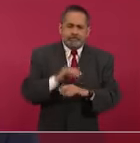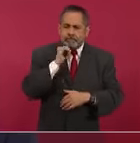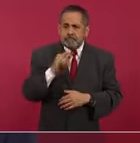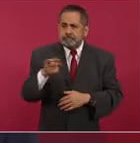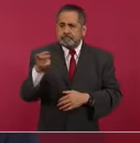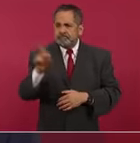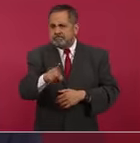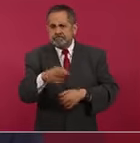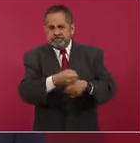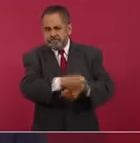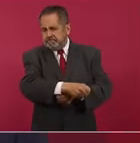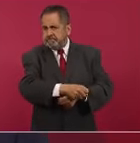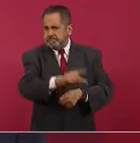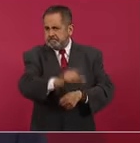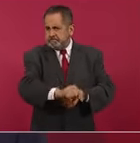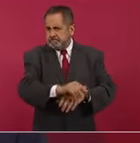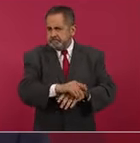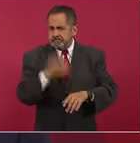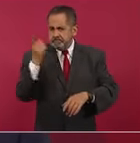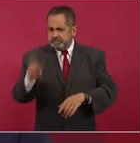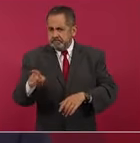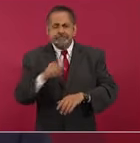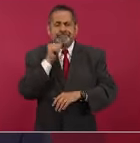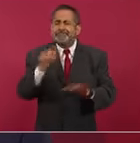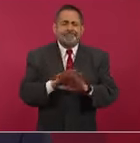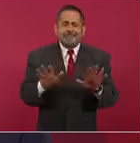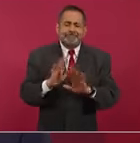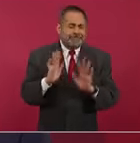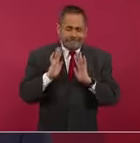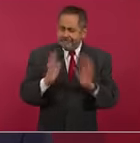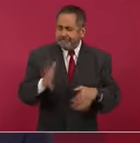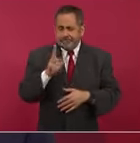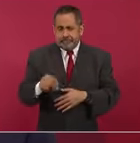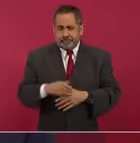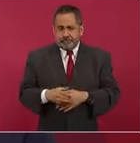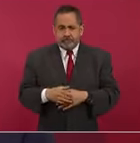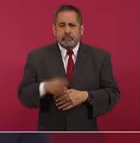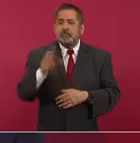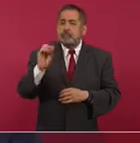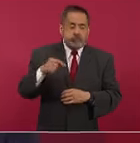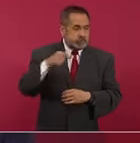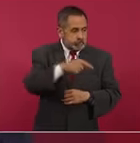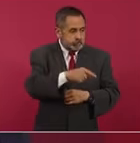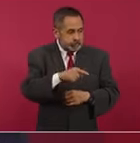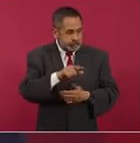perjudicar a nadie, no se fabrican delitos,